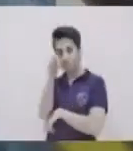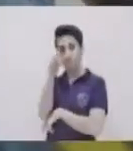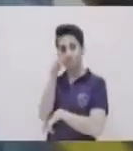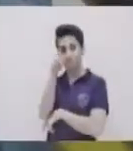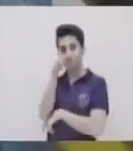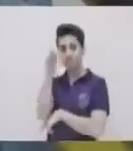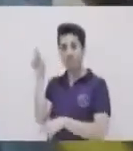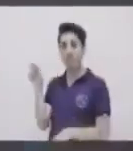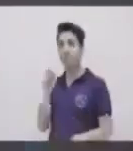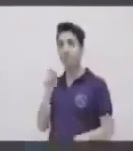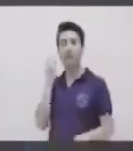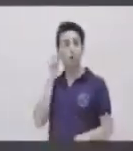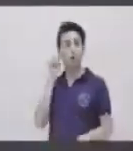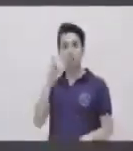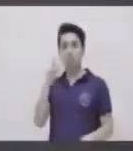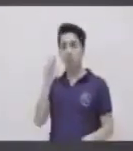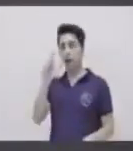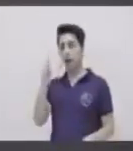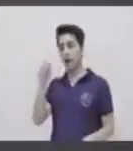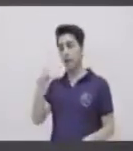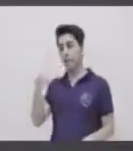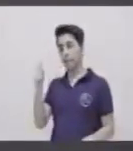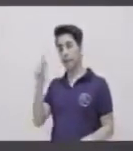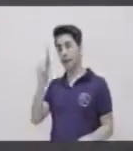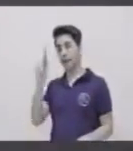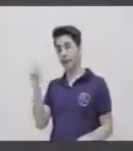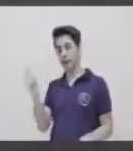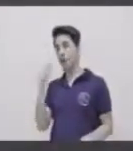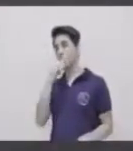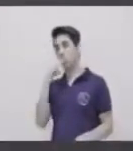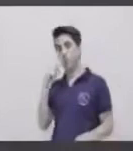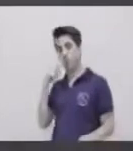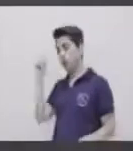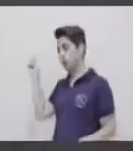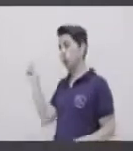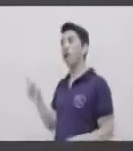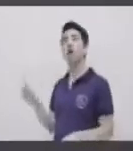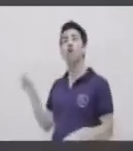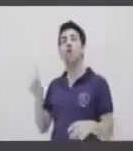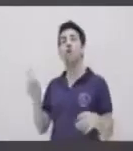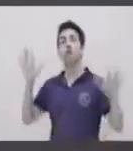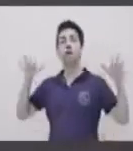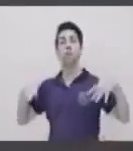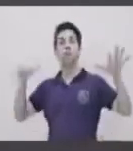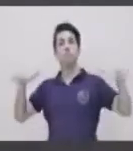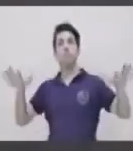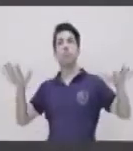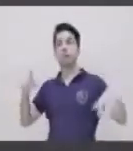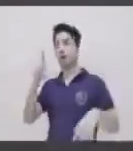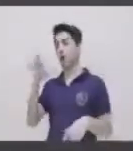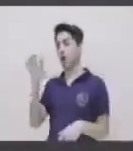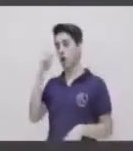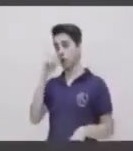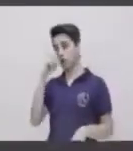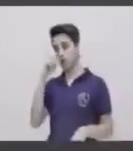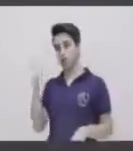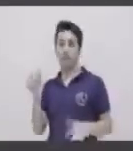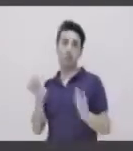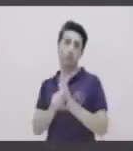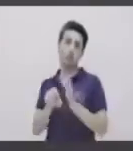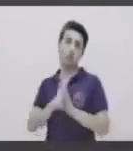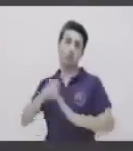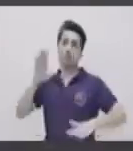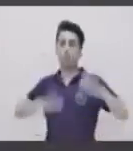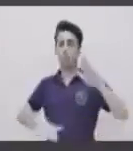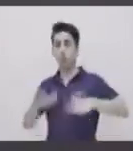roja, que son hermosas, ¿verdad? Las encontramos básicamente en el área de la costa. Sí. ¿Sí? Vamos a